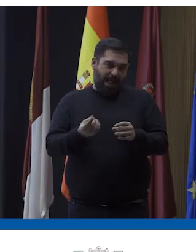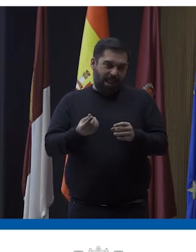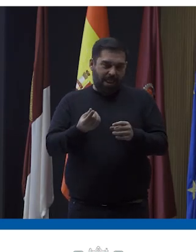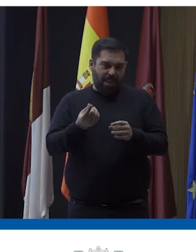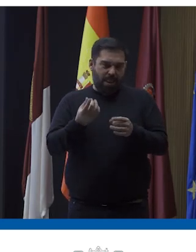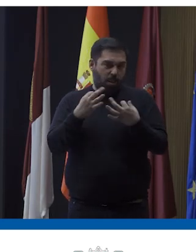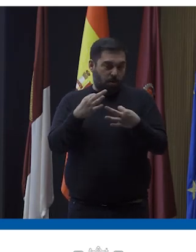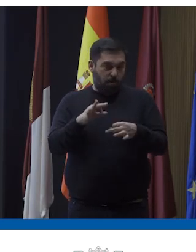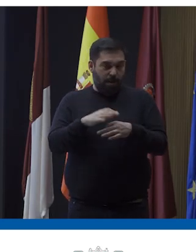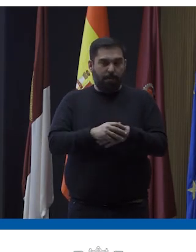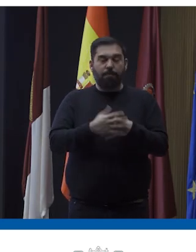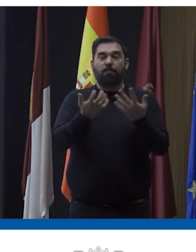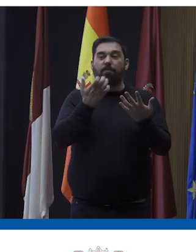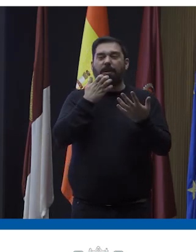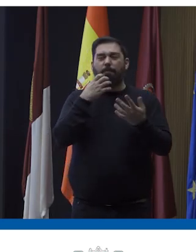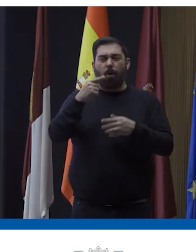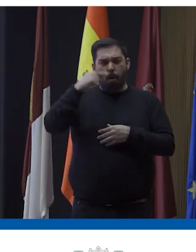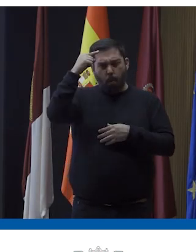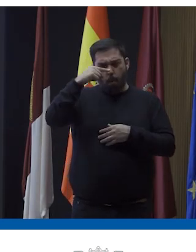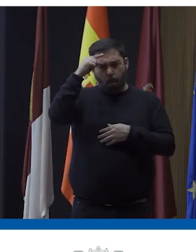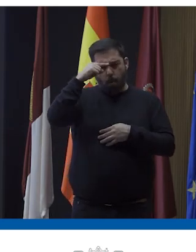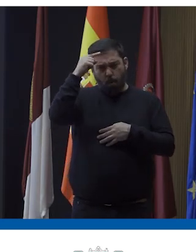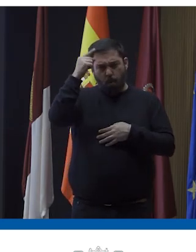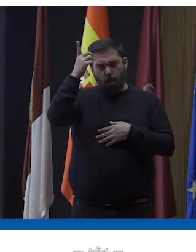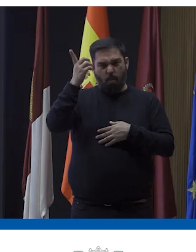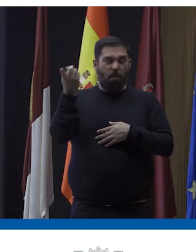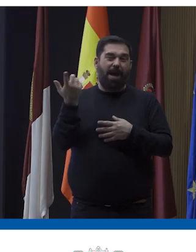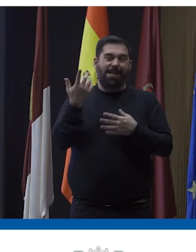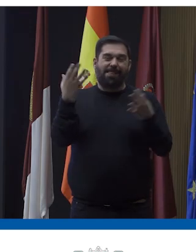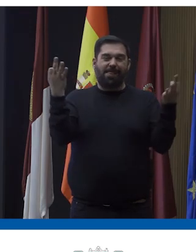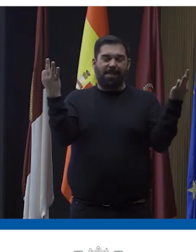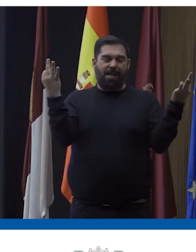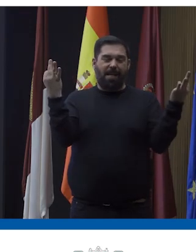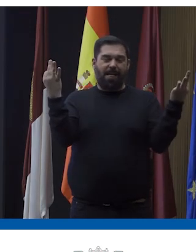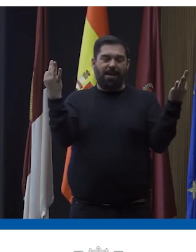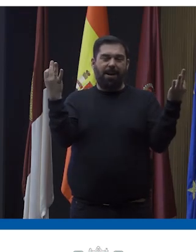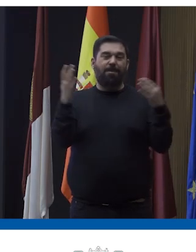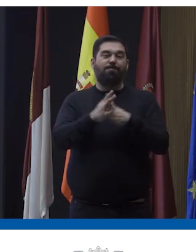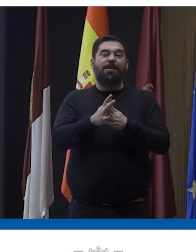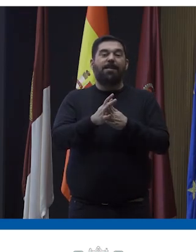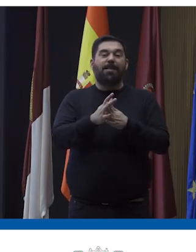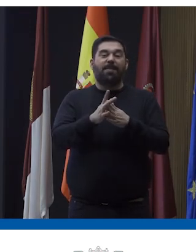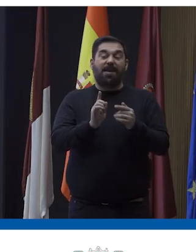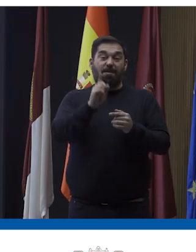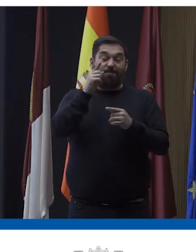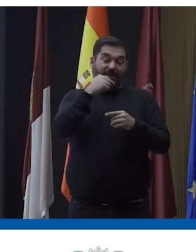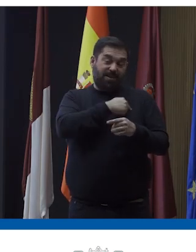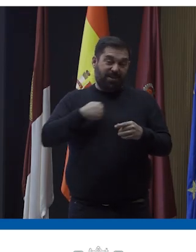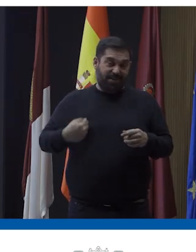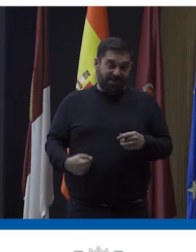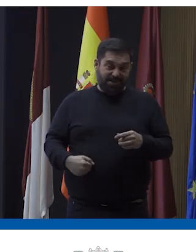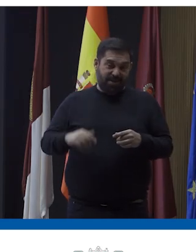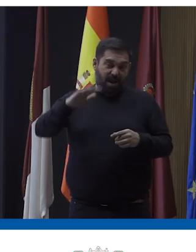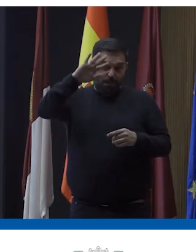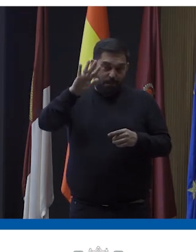ejemplo, las culturas orientales que hacen tai chi, pues estas culturas tienen menos problemas de suelo pélvico y son